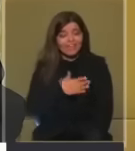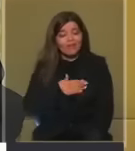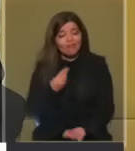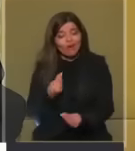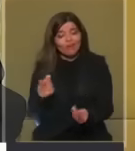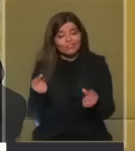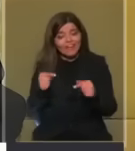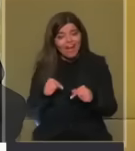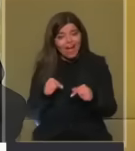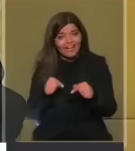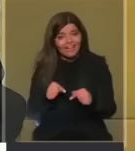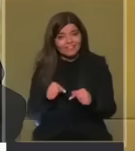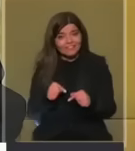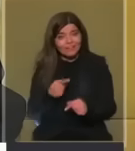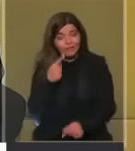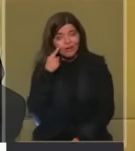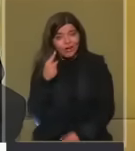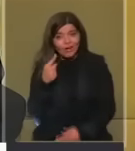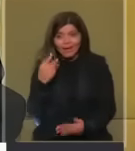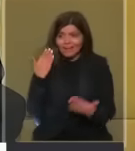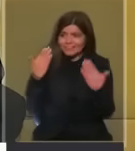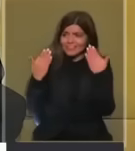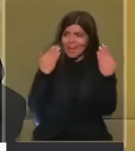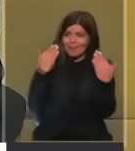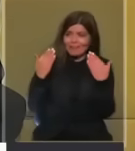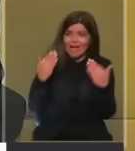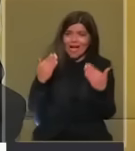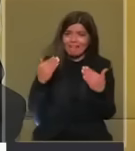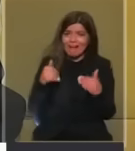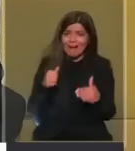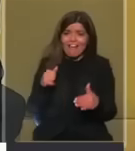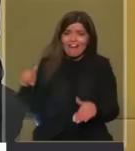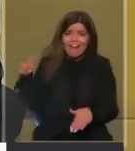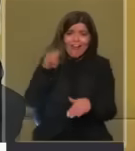qué rico fue llegar y la gente como nos saluda en el aeropuerto y